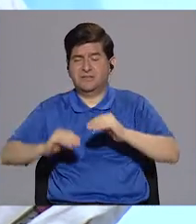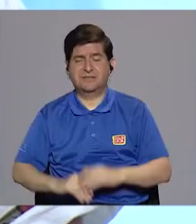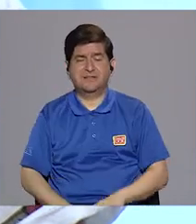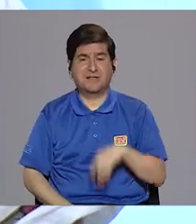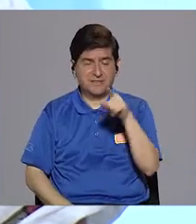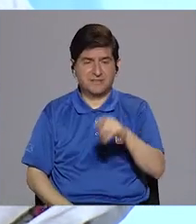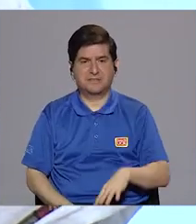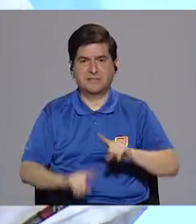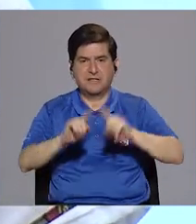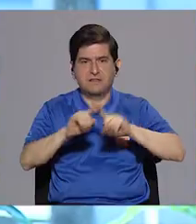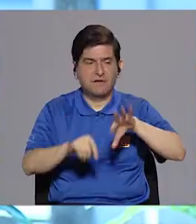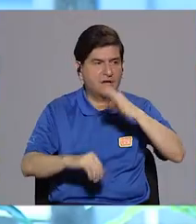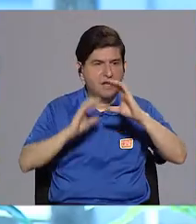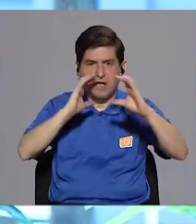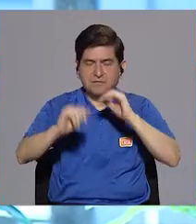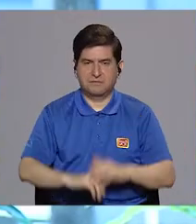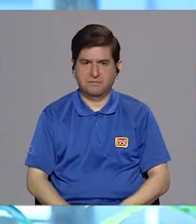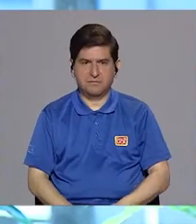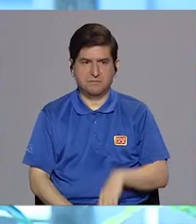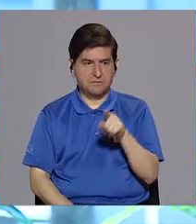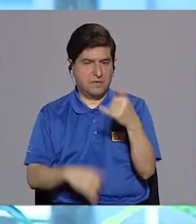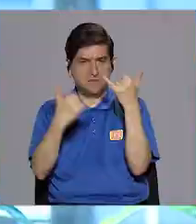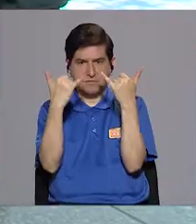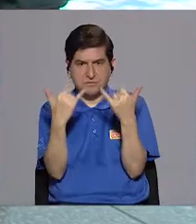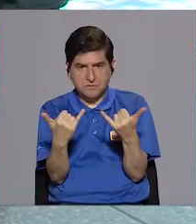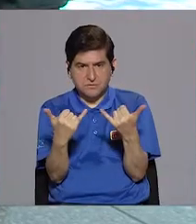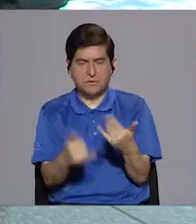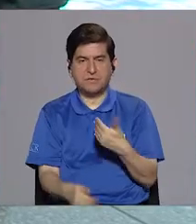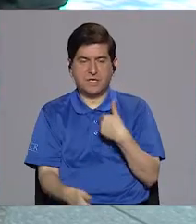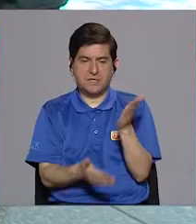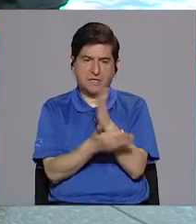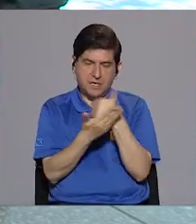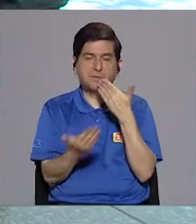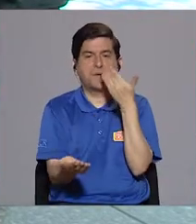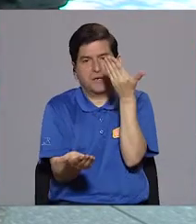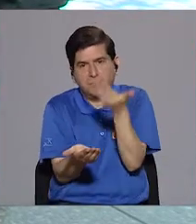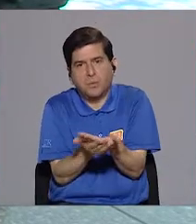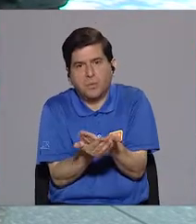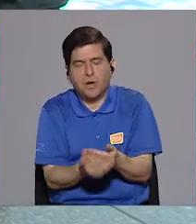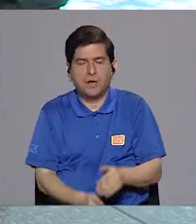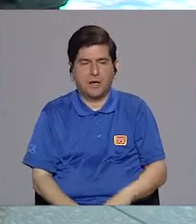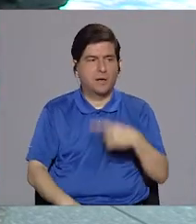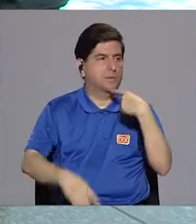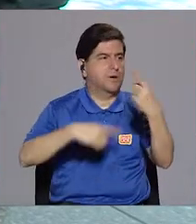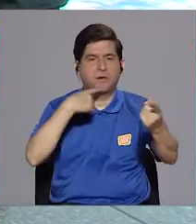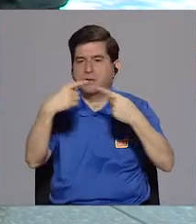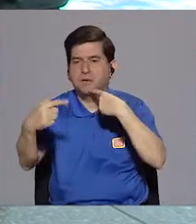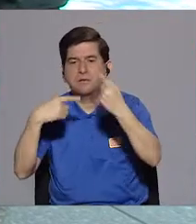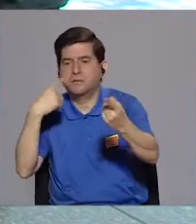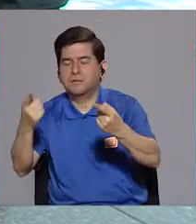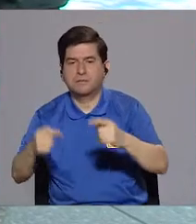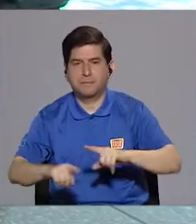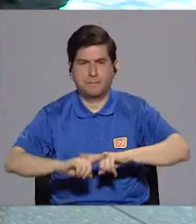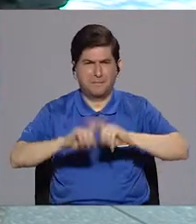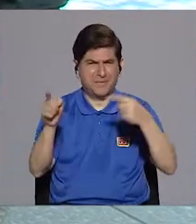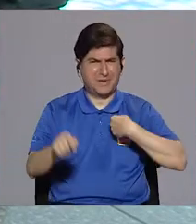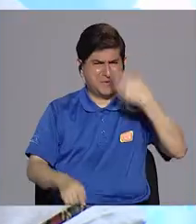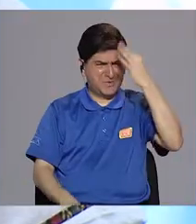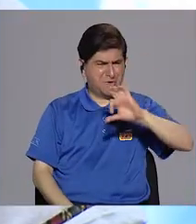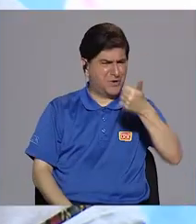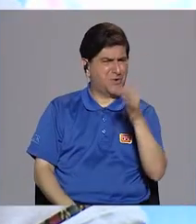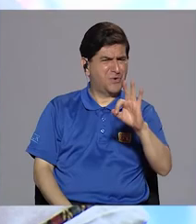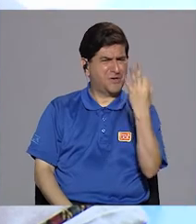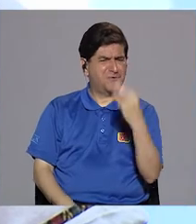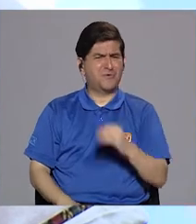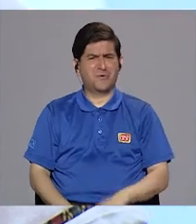de estos medios, de estas, ¿no? Esto está, tiene su parte también buena de difundir, pero yo creo